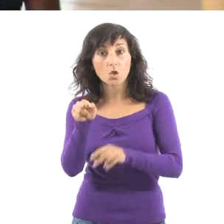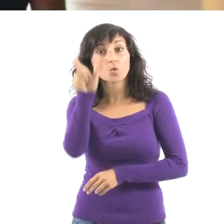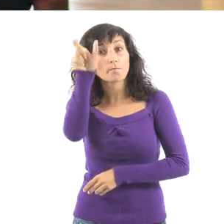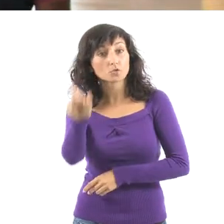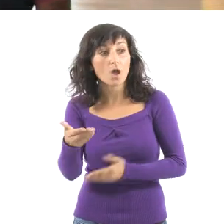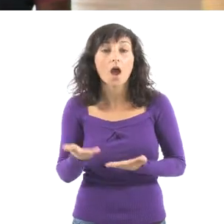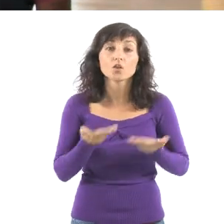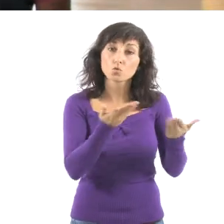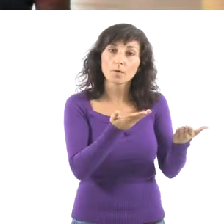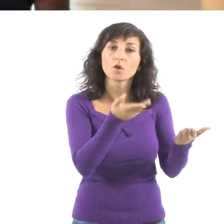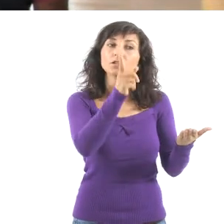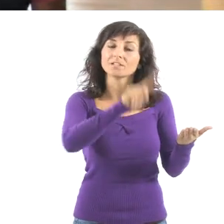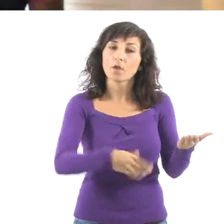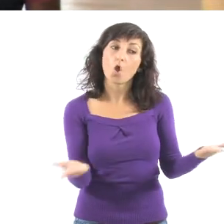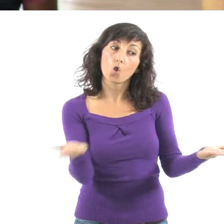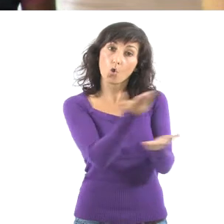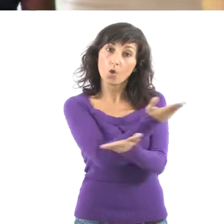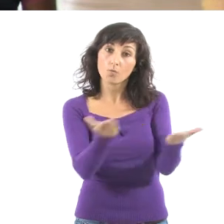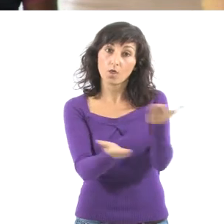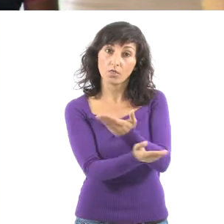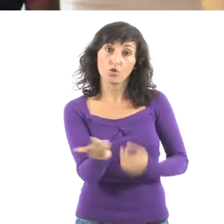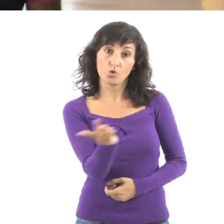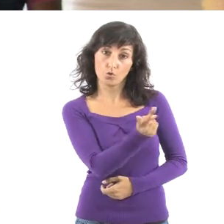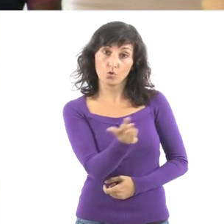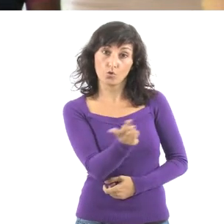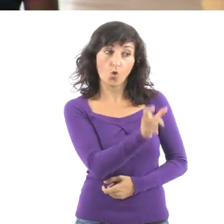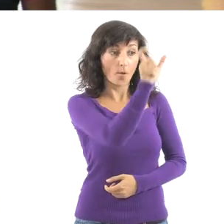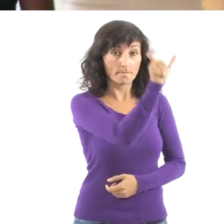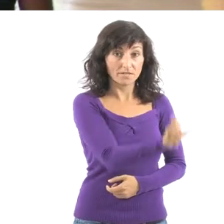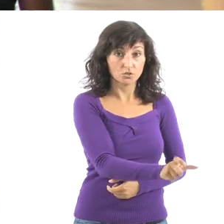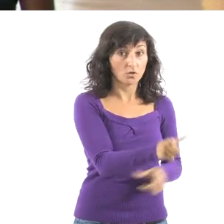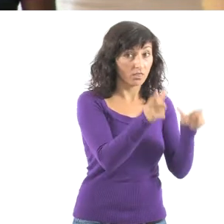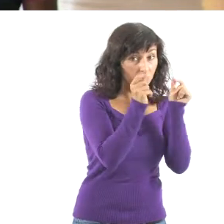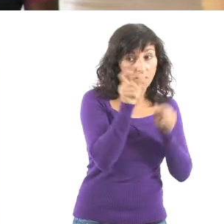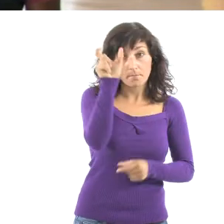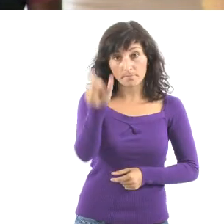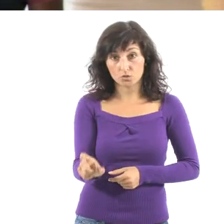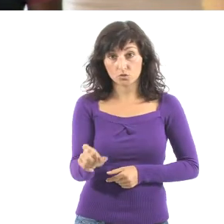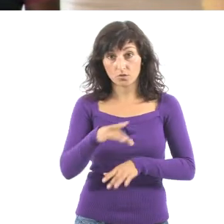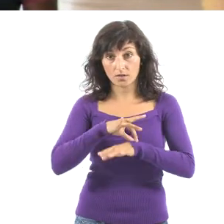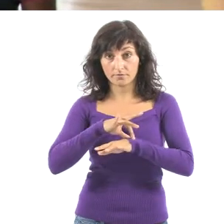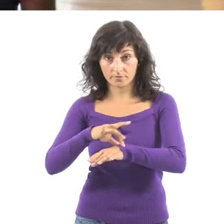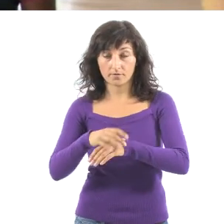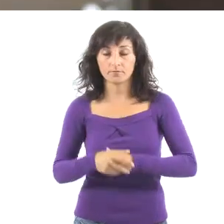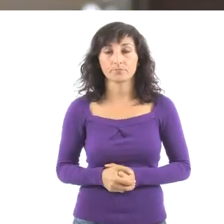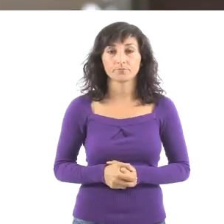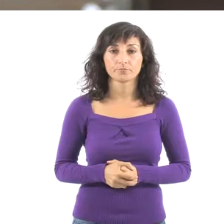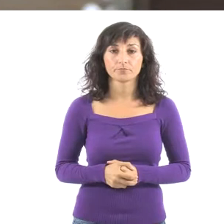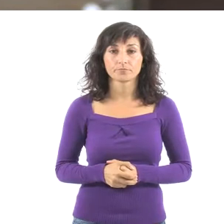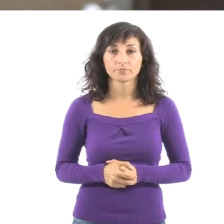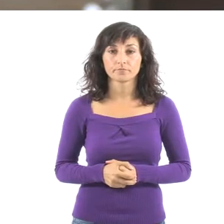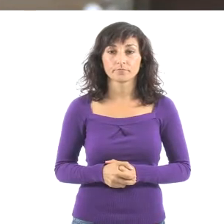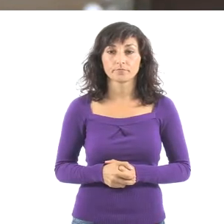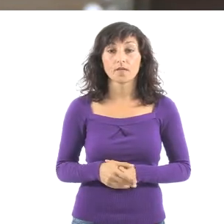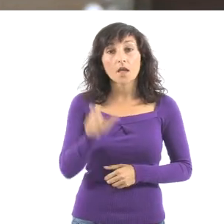presta ayuda, sino también a la colaboración necesaria de la persona que es guiada, en este caso la deficiente visual. El guía